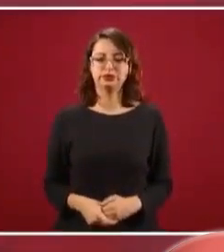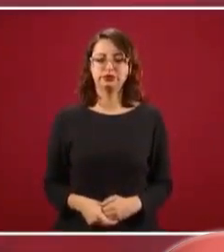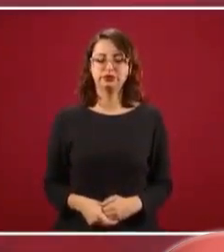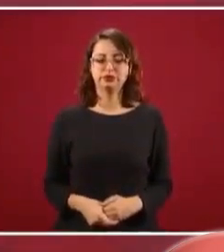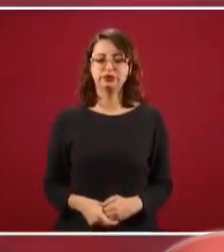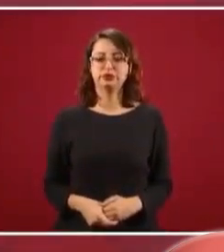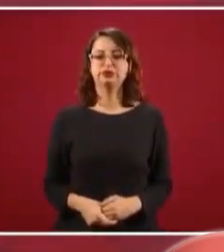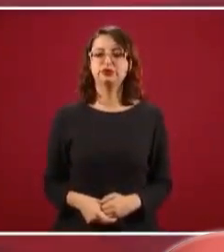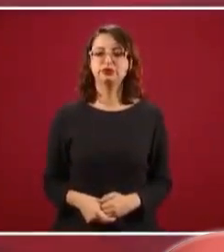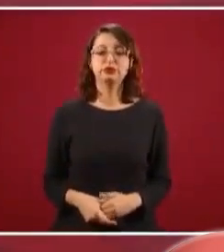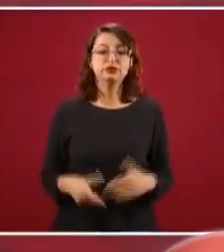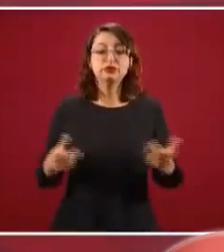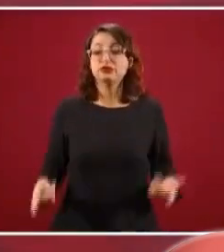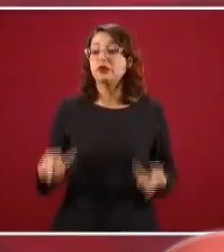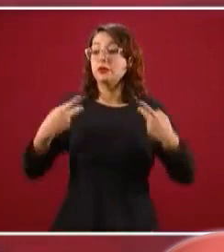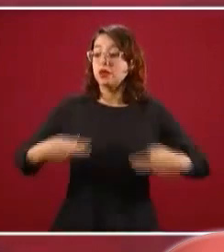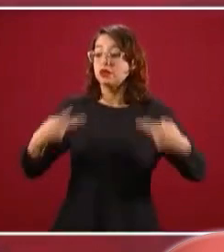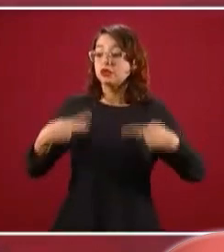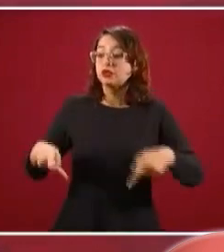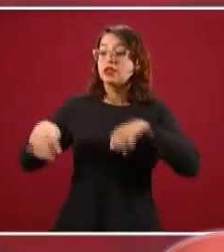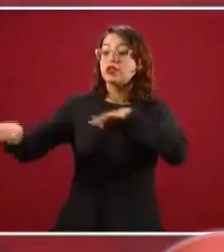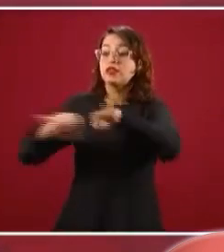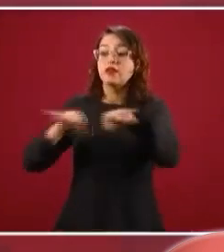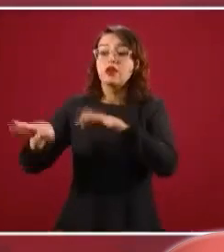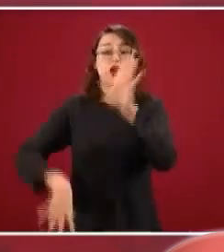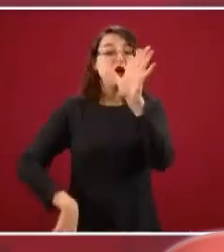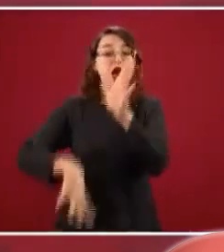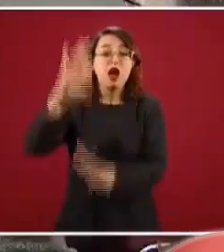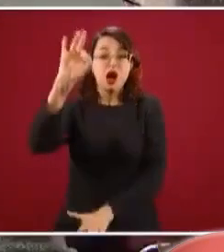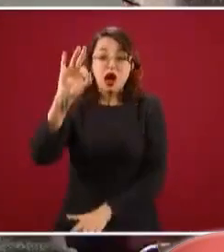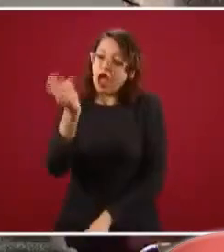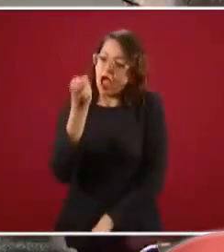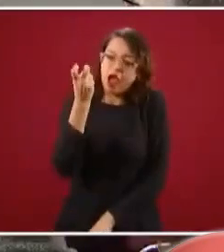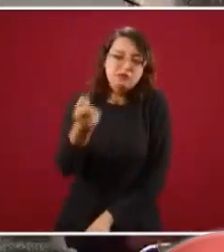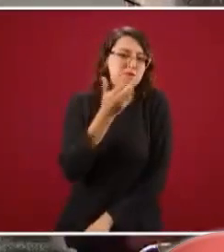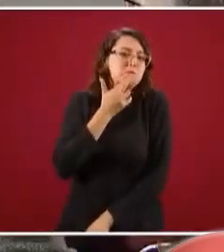Es mejor el que quieran los trabajadores.